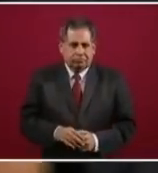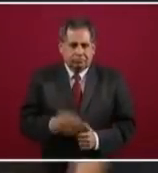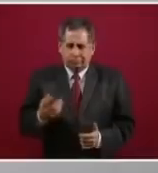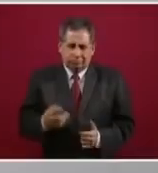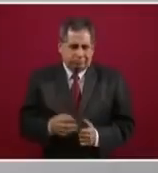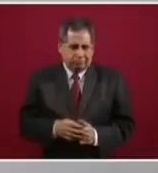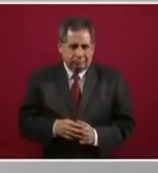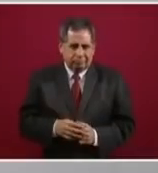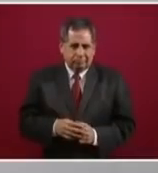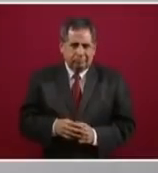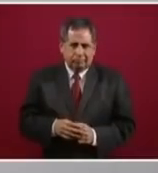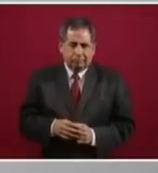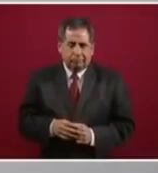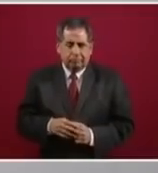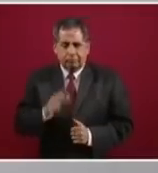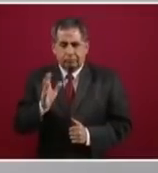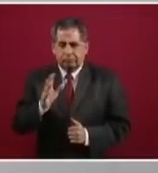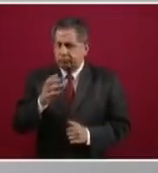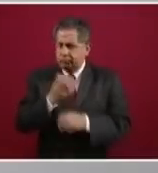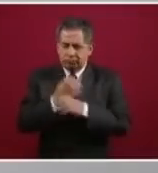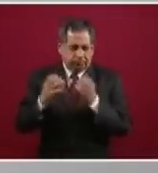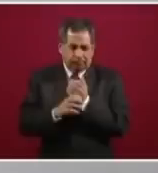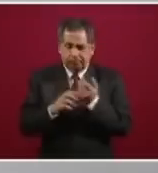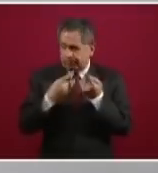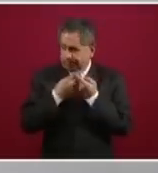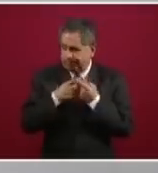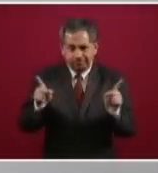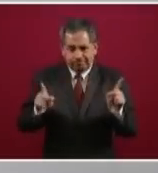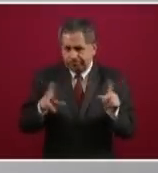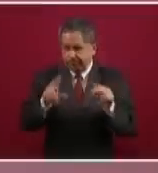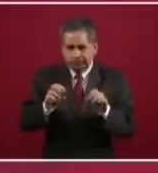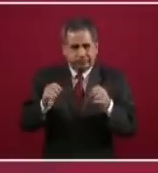Entonces, ya son otras condiciones